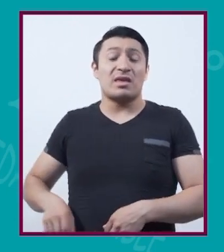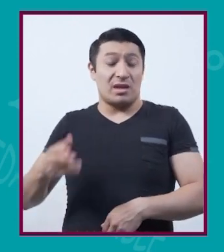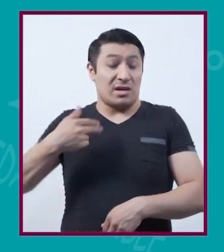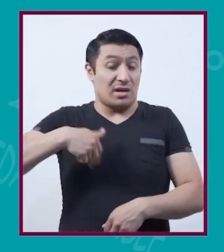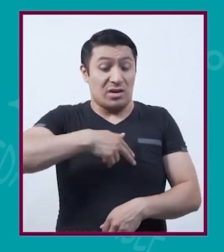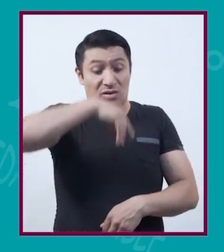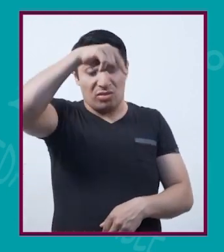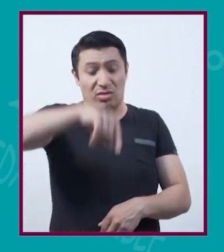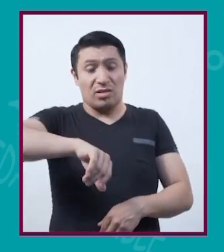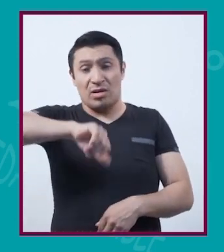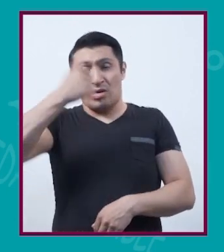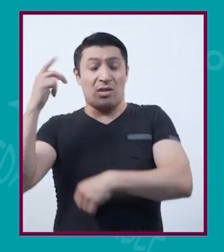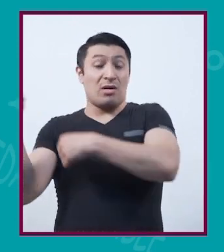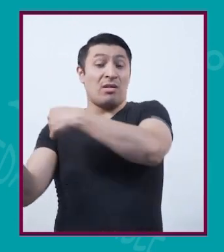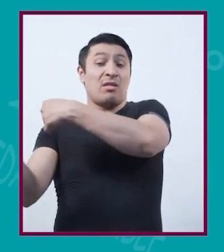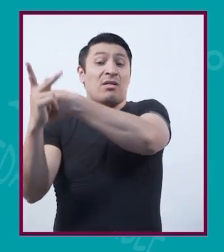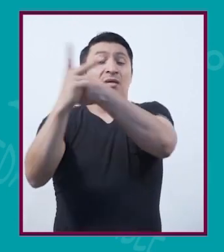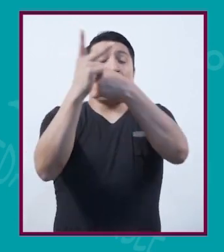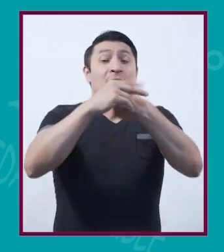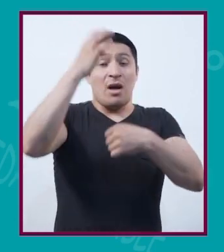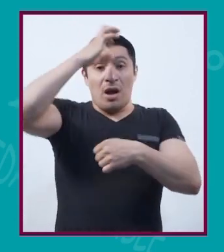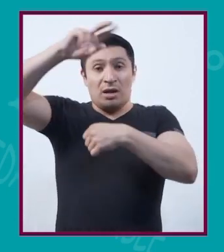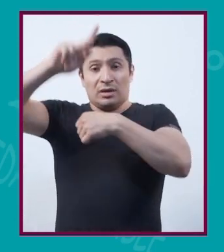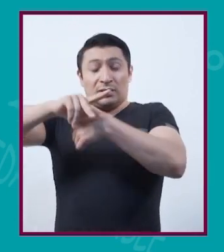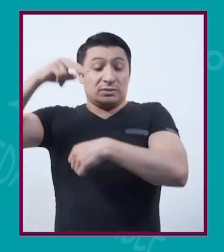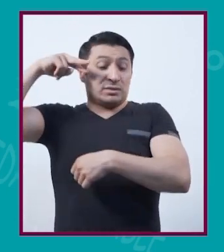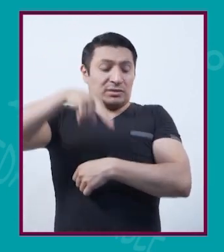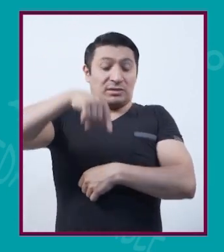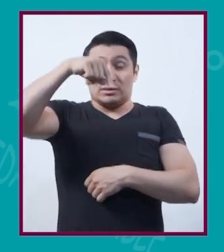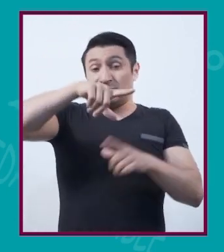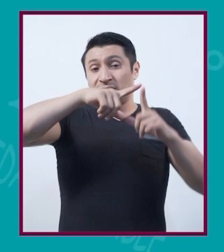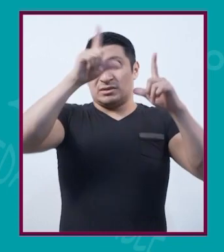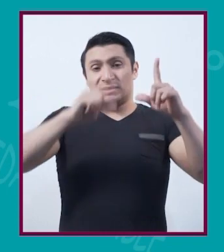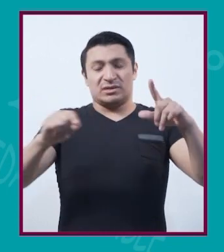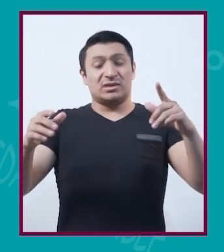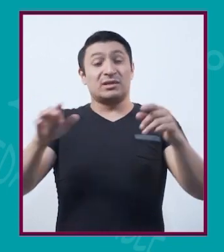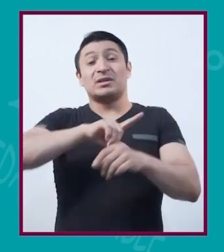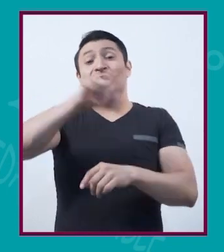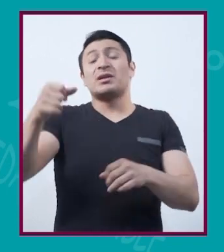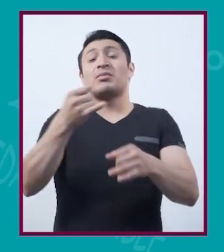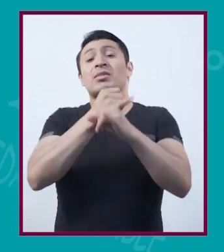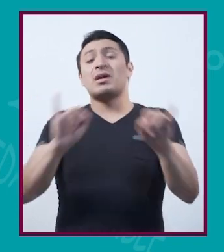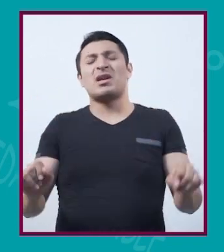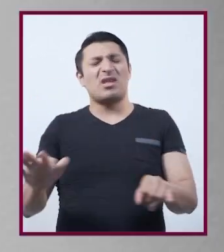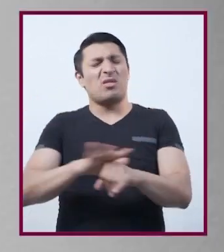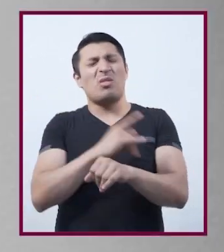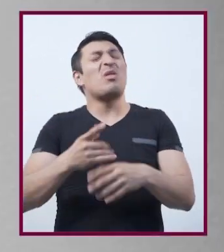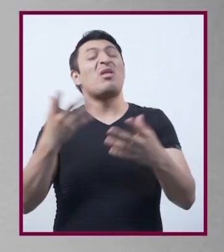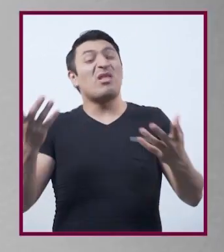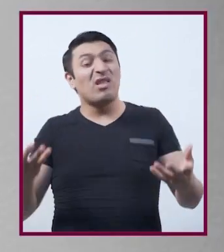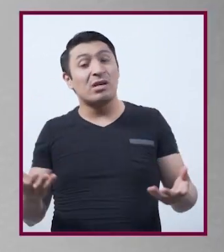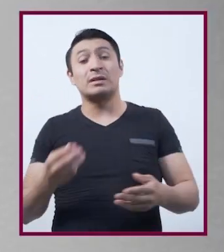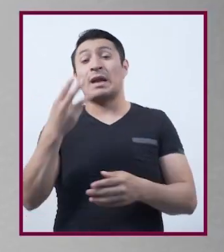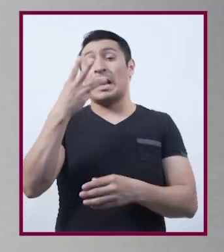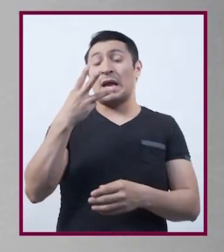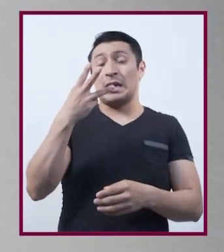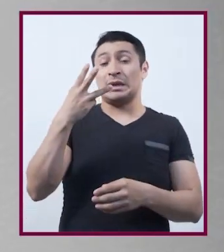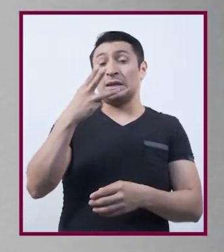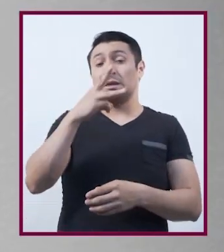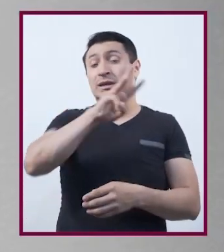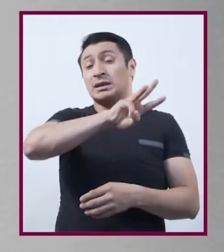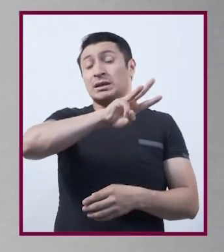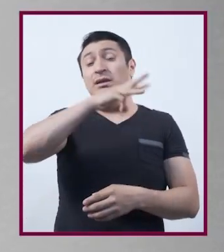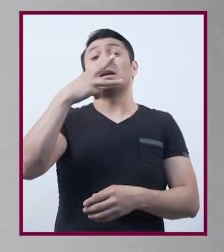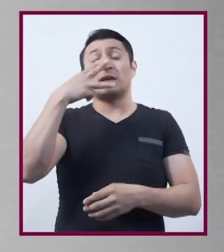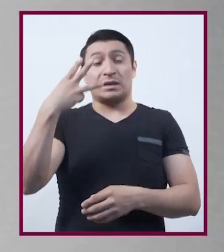hispana estuvo monopolizada por España, que limitó el acceso de personas y de mercancías que no llegaran